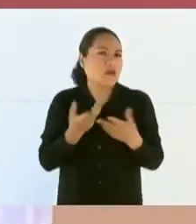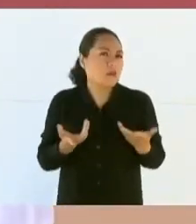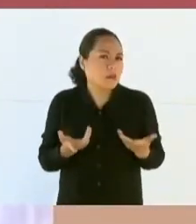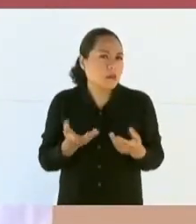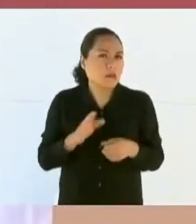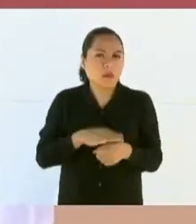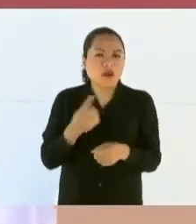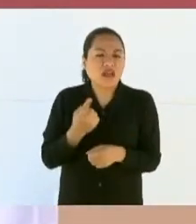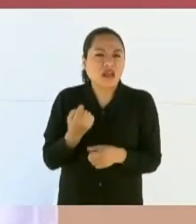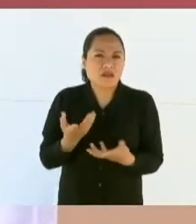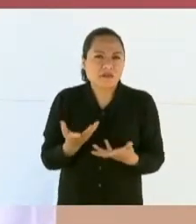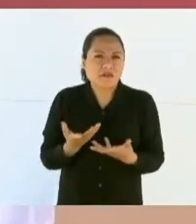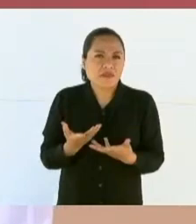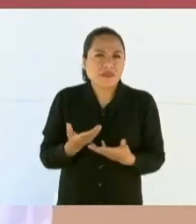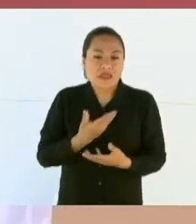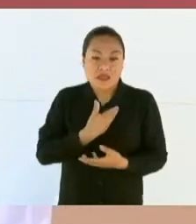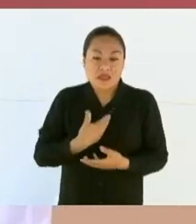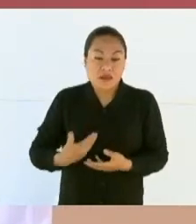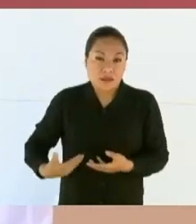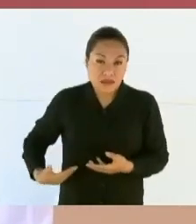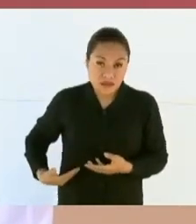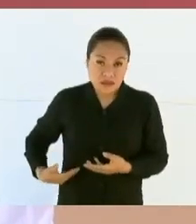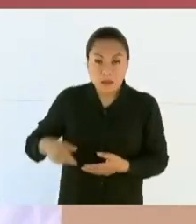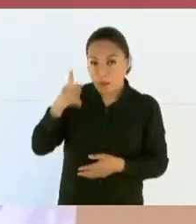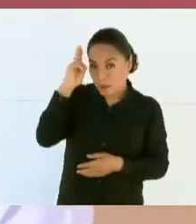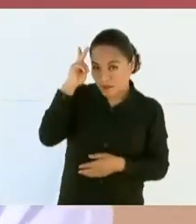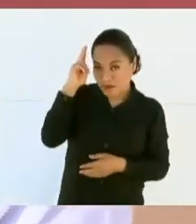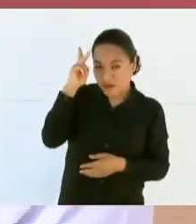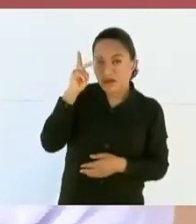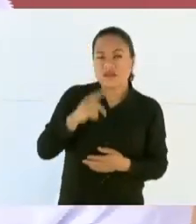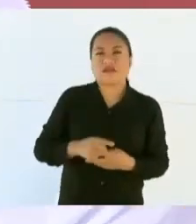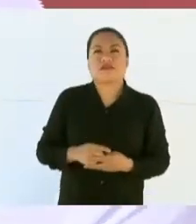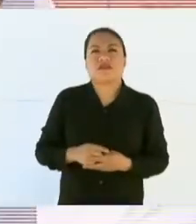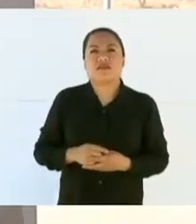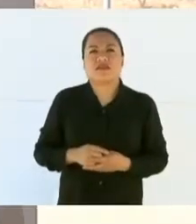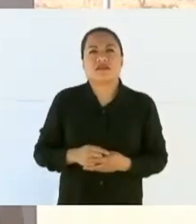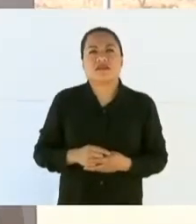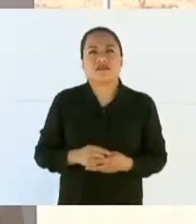porque el presidente Porfirio Díaz